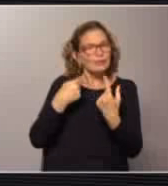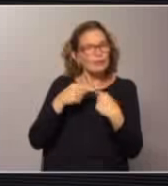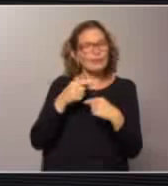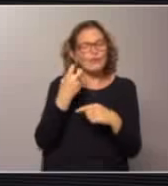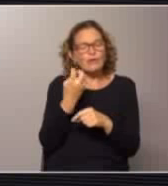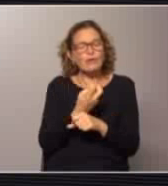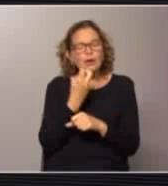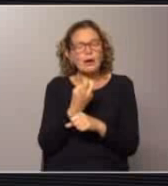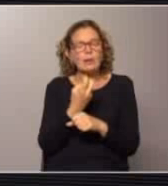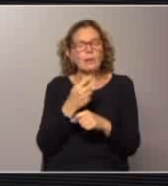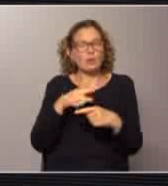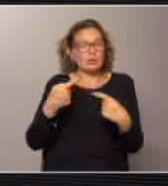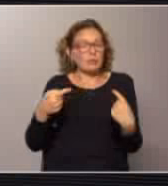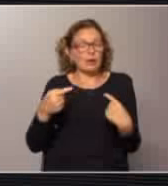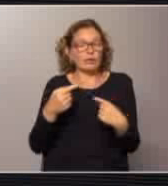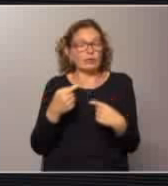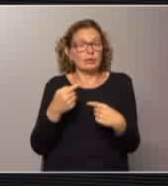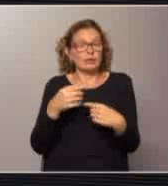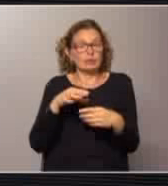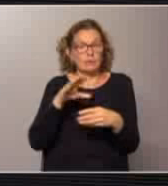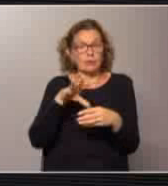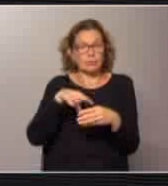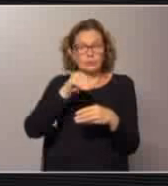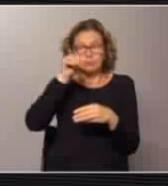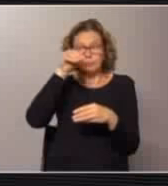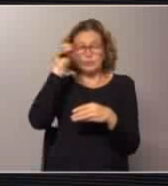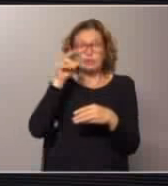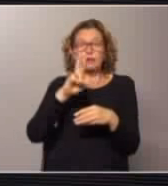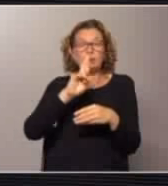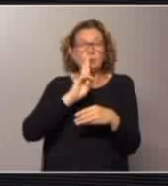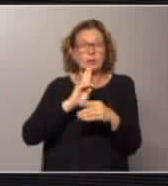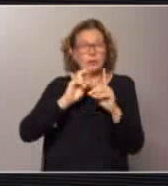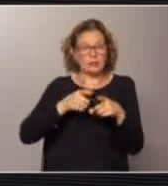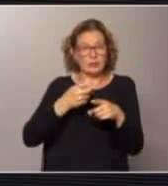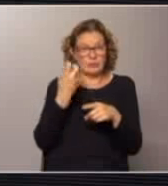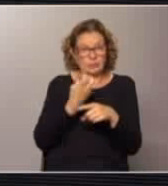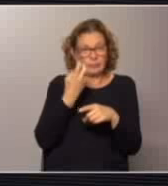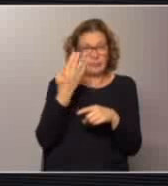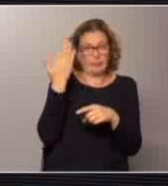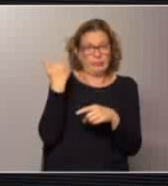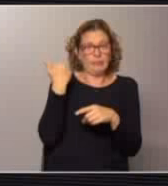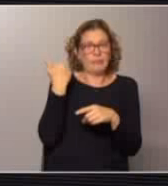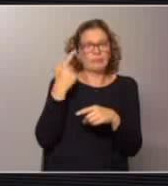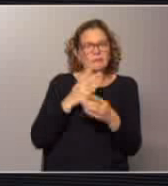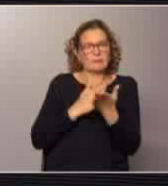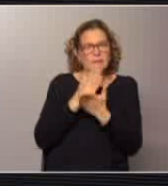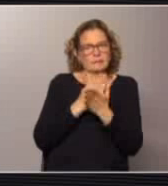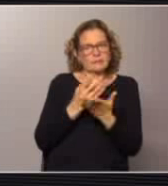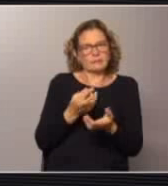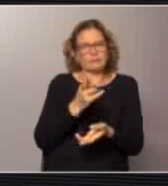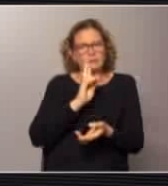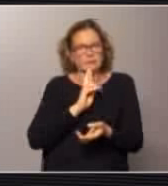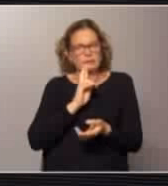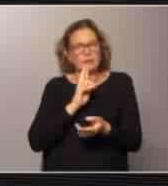buscamos determinadas cosas como estamos bloqueados además los resultados tienen que ver con nuestras búsquedas anteriores entonces no siempre te devuelven lo